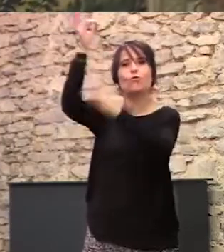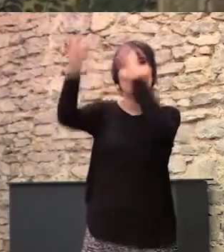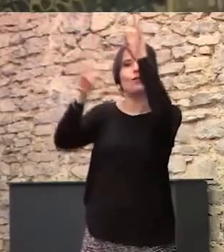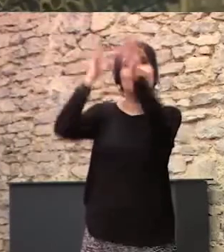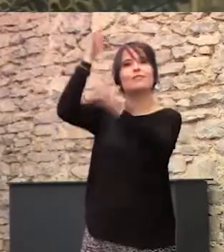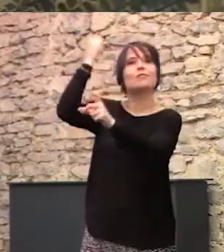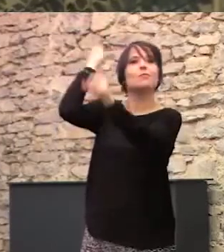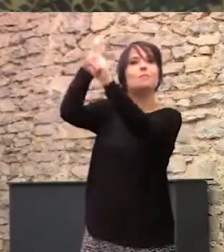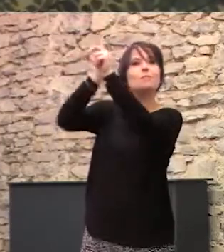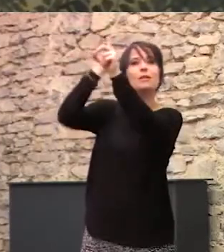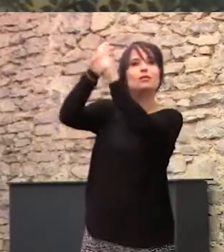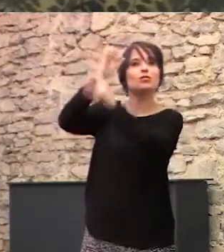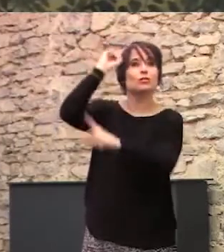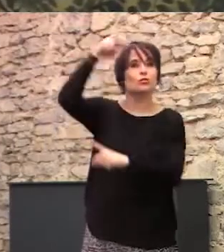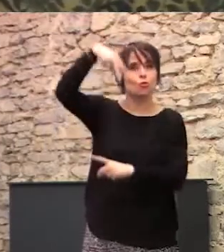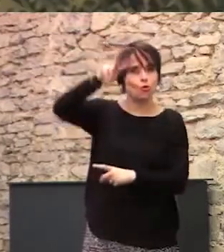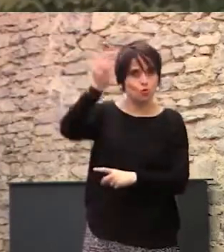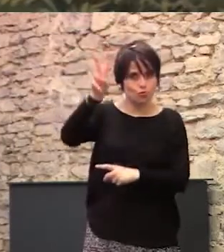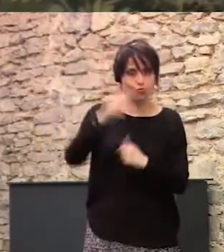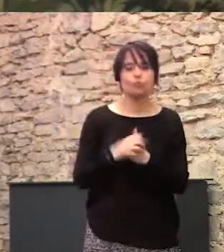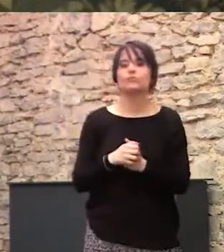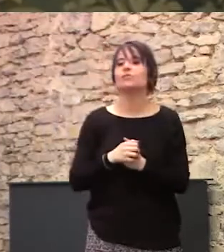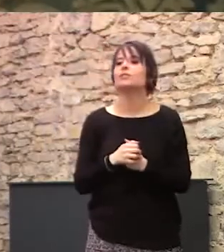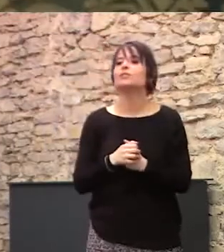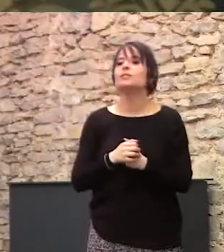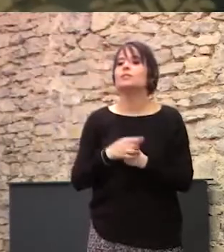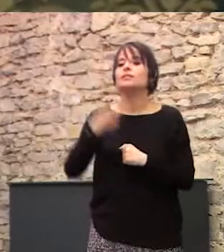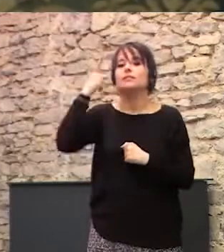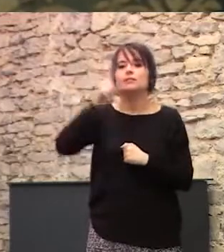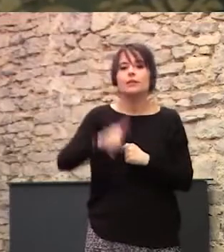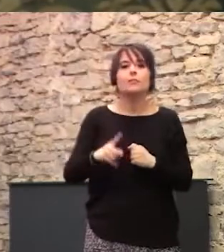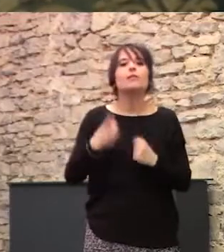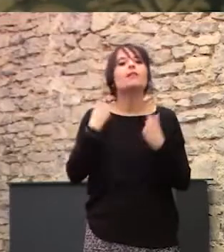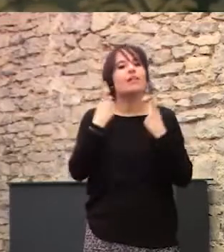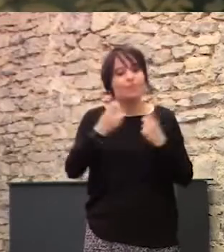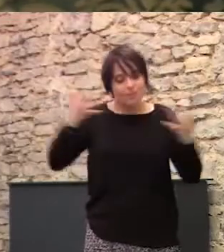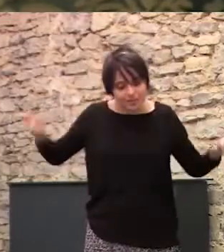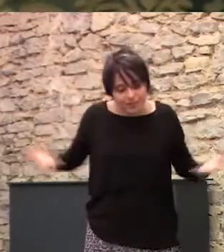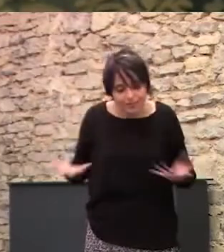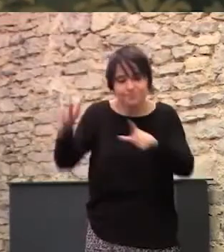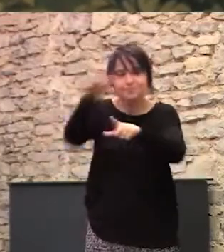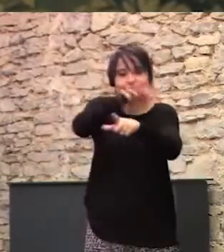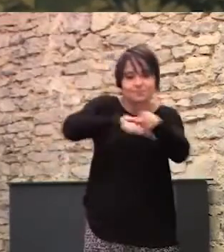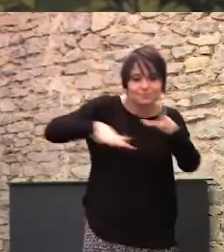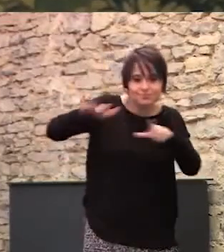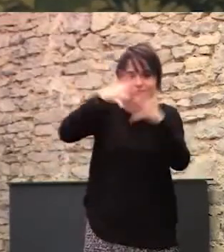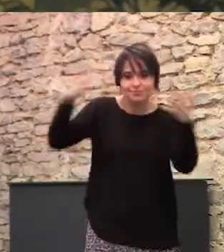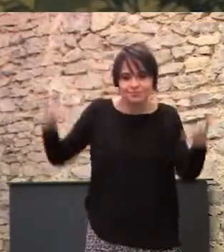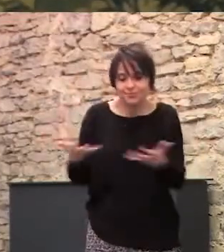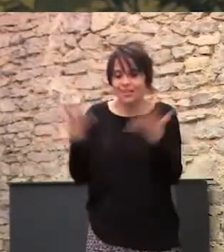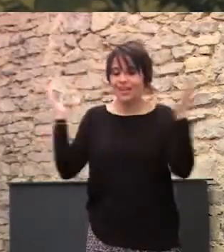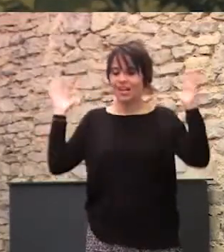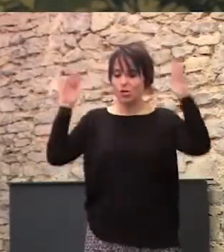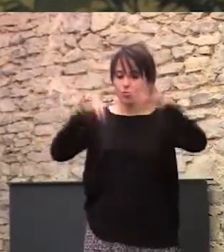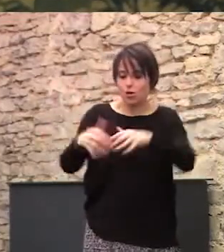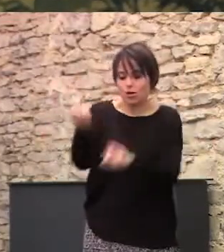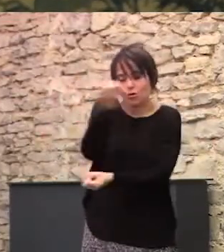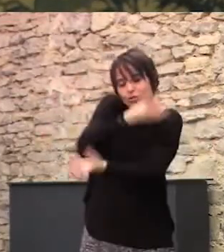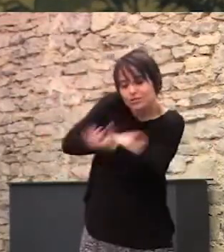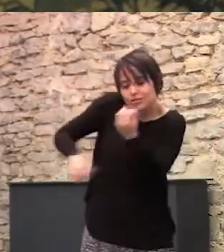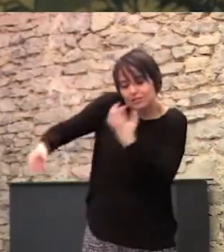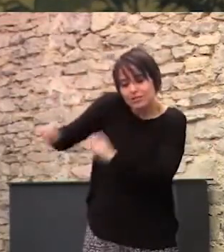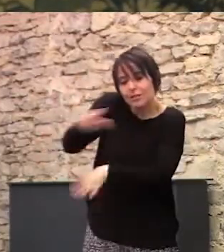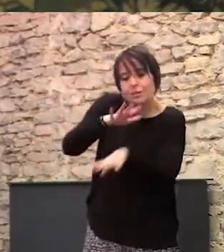digamos, de las Naciones Unidas. Luego también la promoción de espacios compartidos de encuentro, de intercambio, para ir